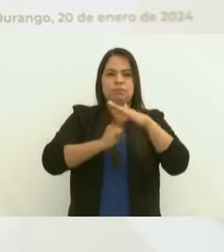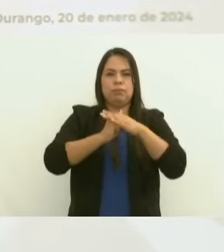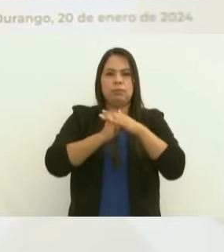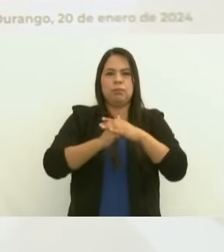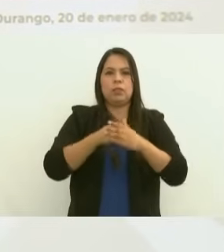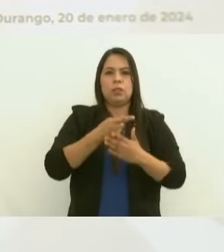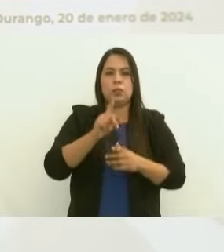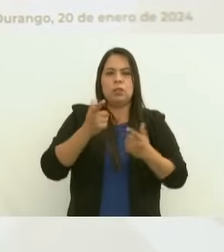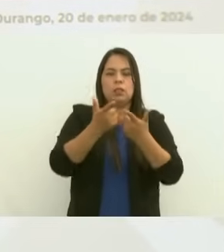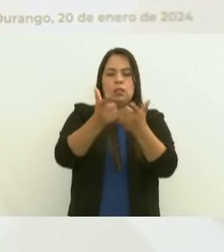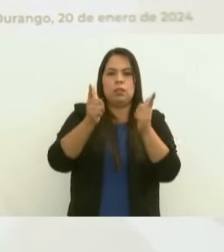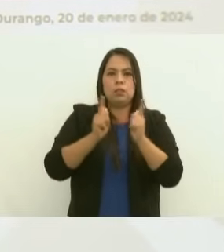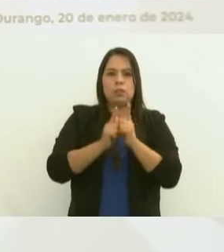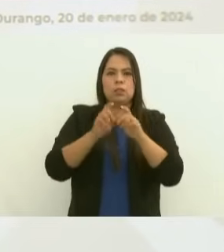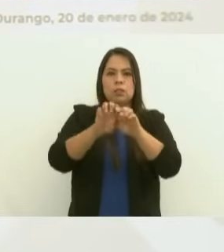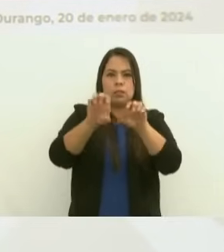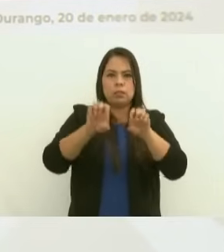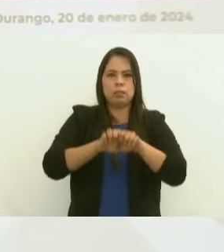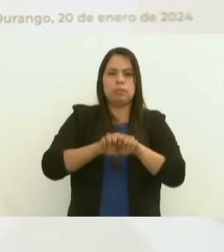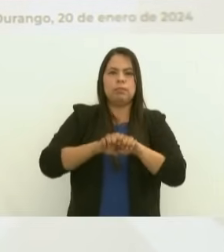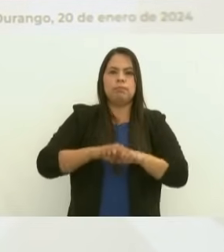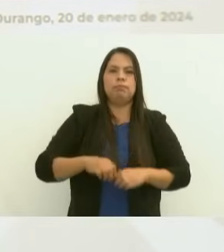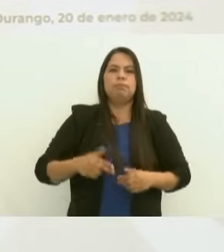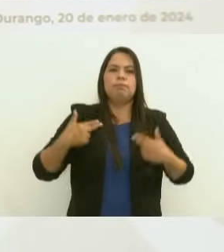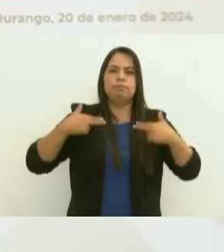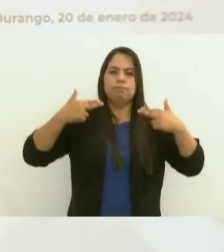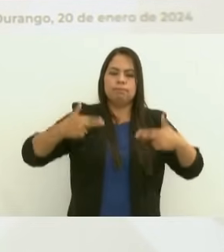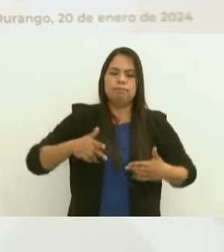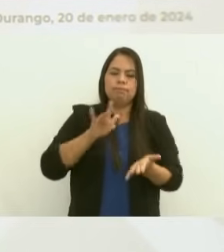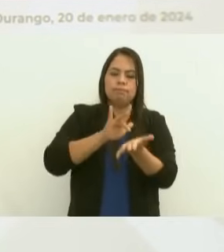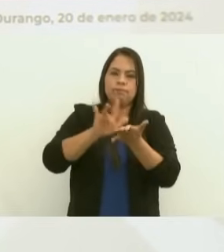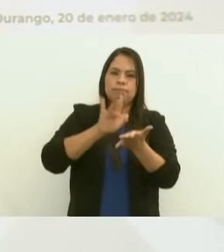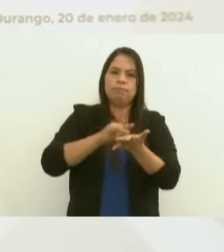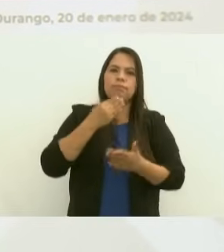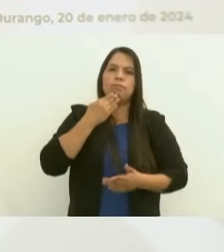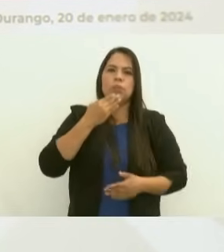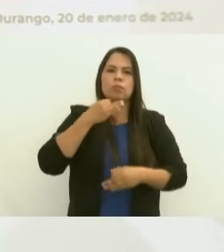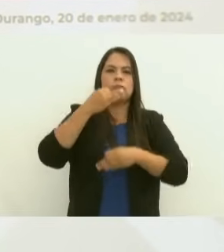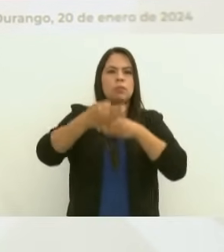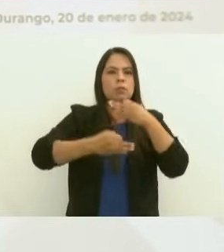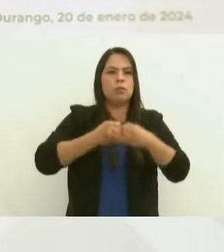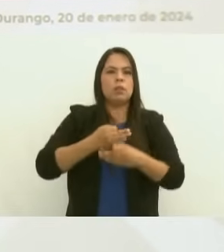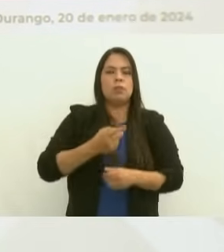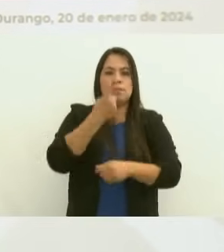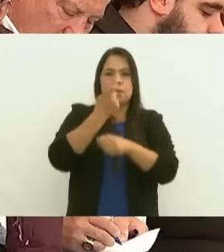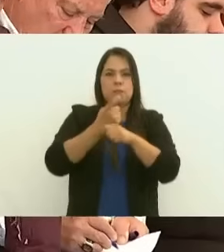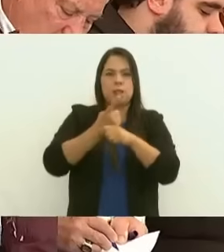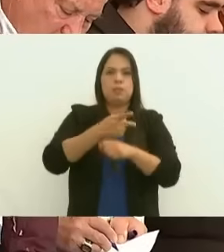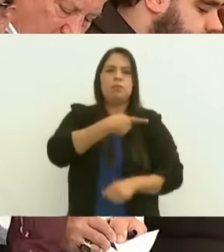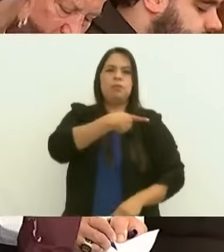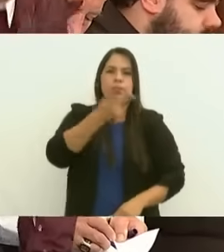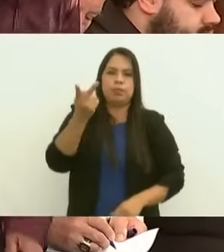su humanismo y en su esencia, de que por el bien de todos, primero los pobres. Muchas gracias.